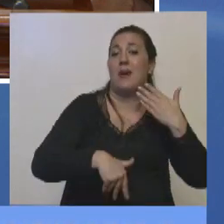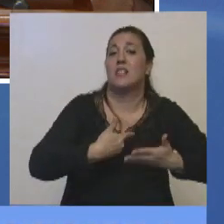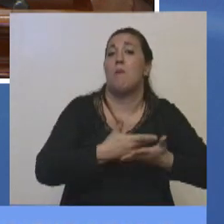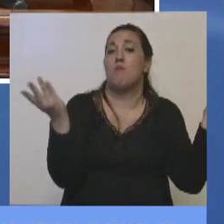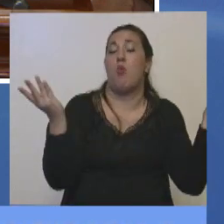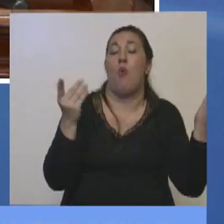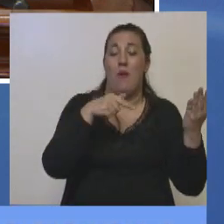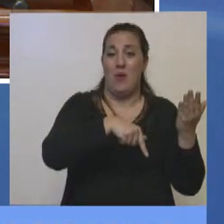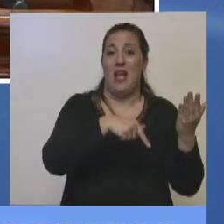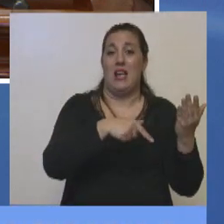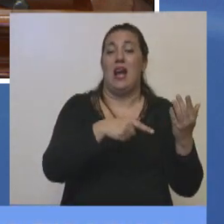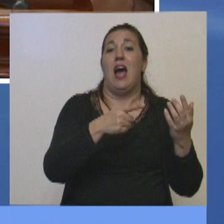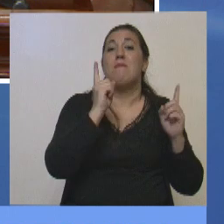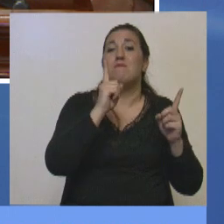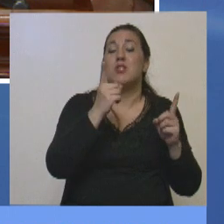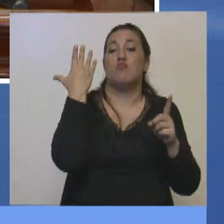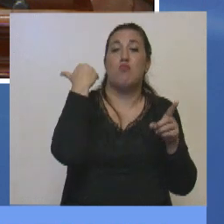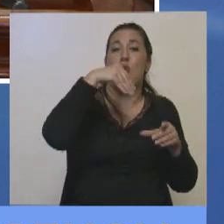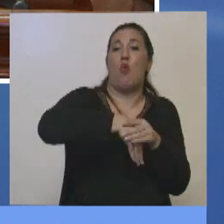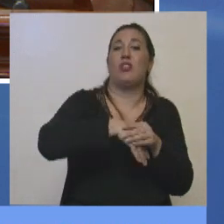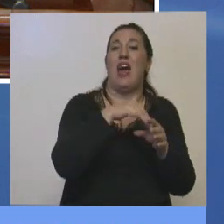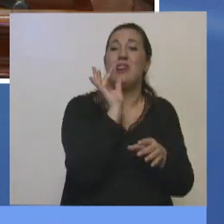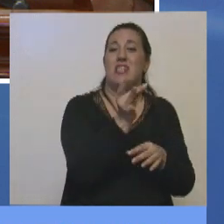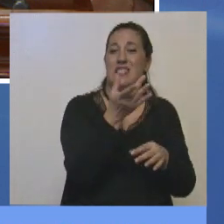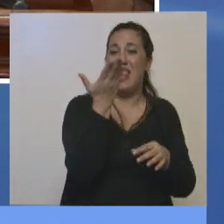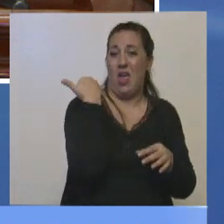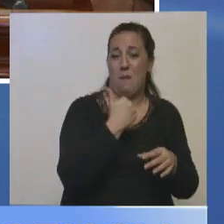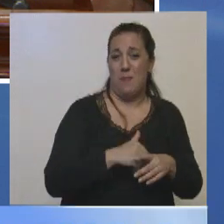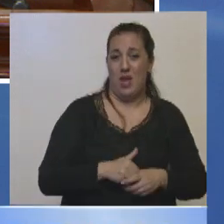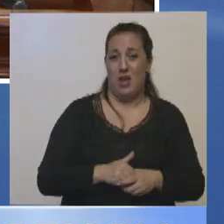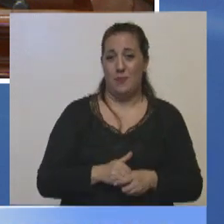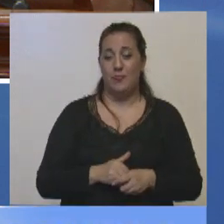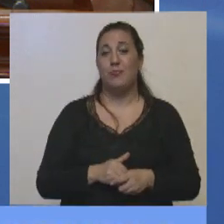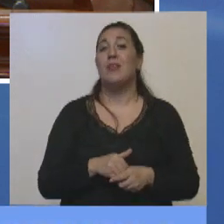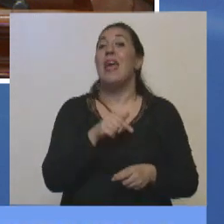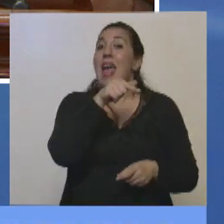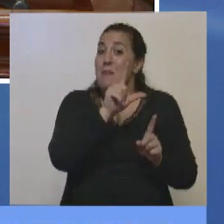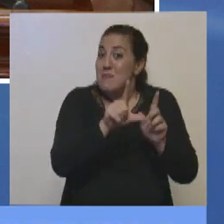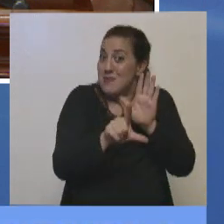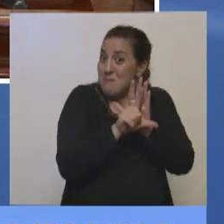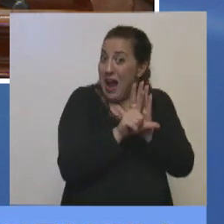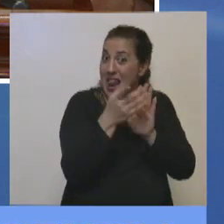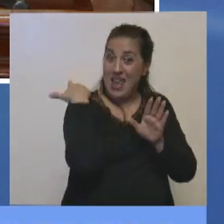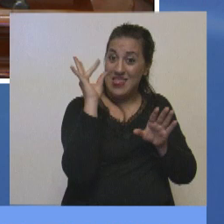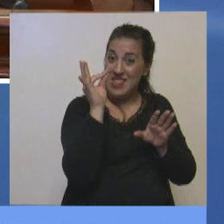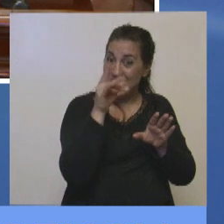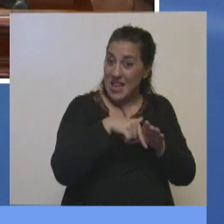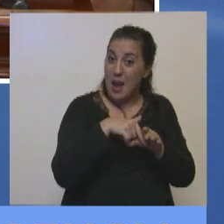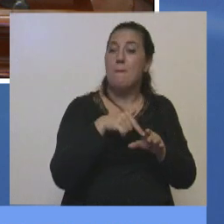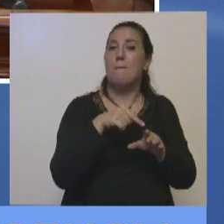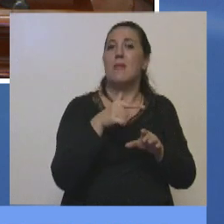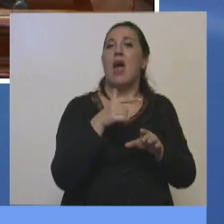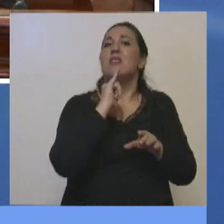solidaria aquella que le contaba que votamos en diciembre y en aquella ya se le autorizaba al